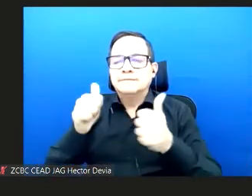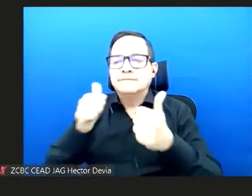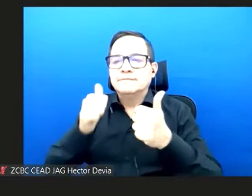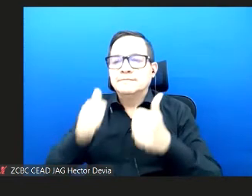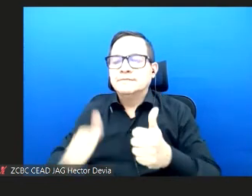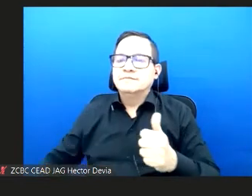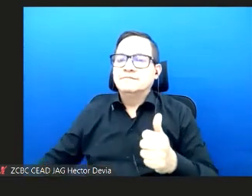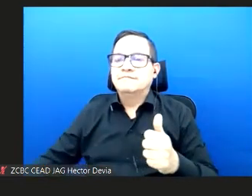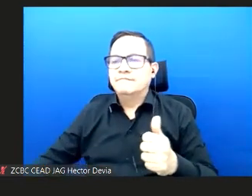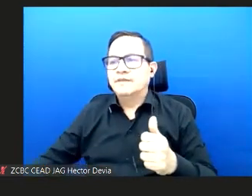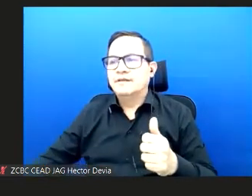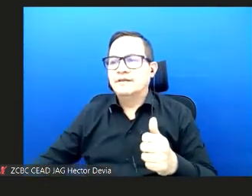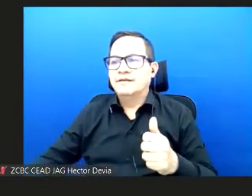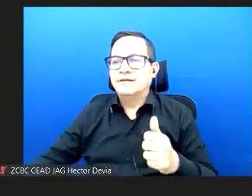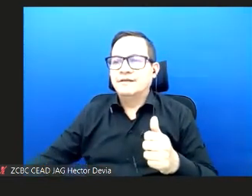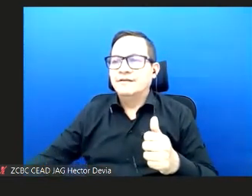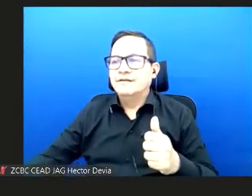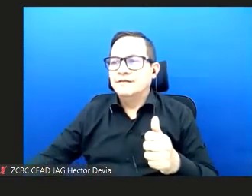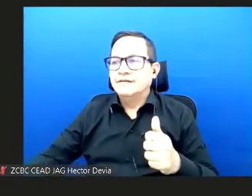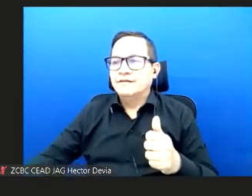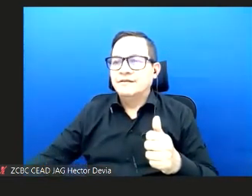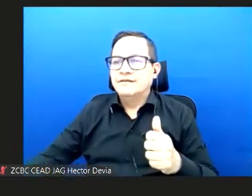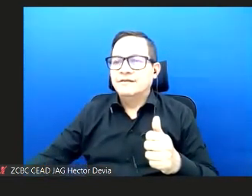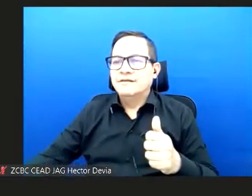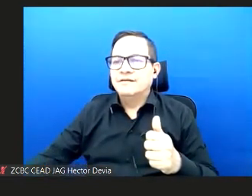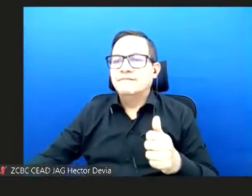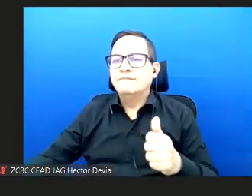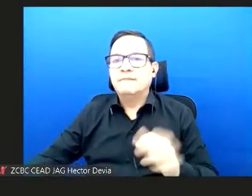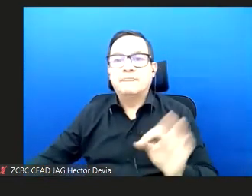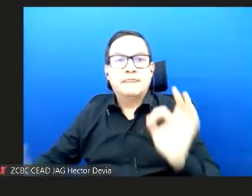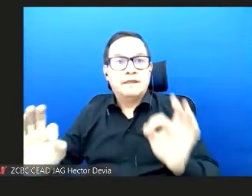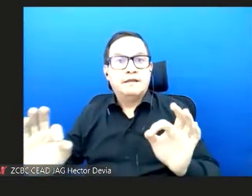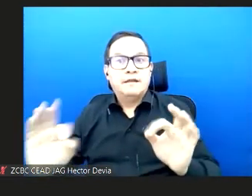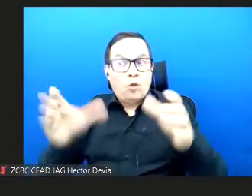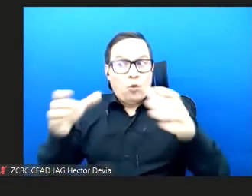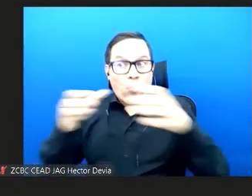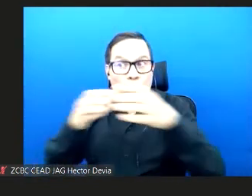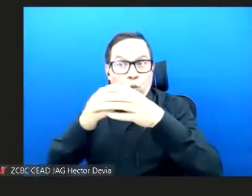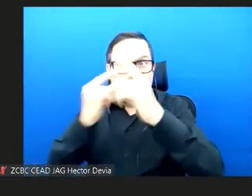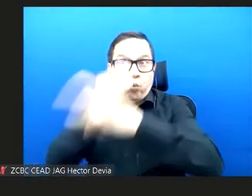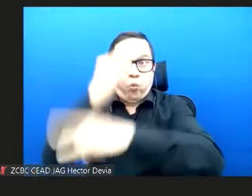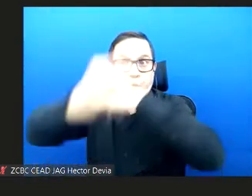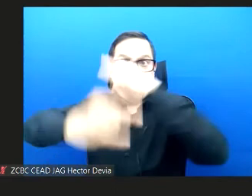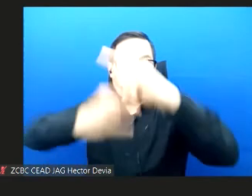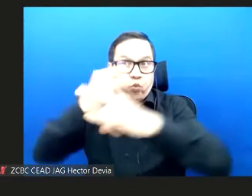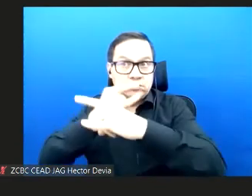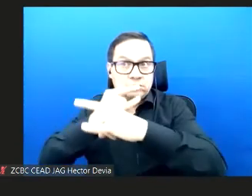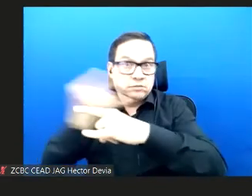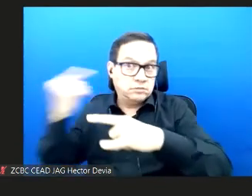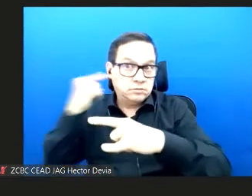había cancelado el audio. ¿Me escucharon lo del conjunto universal? Sí.